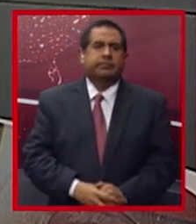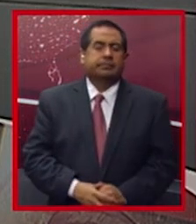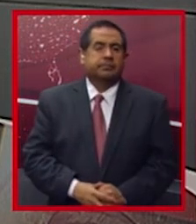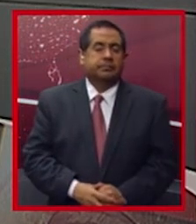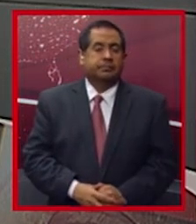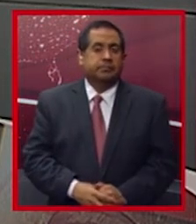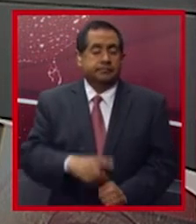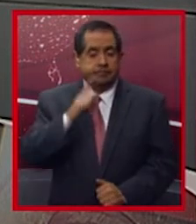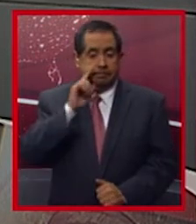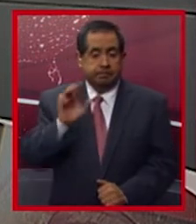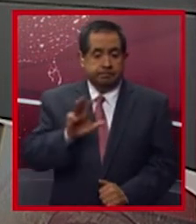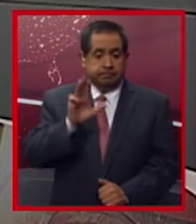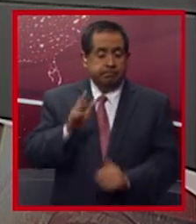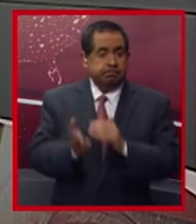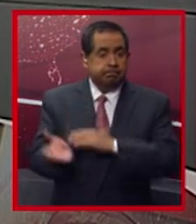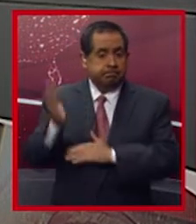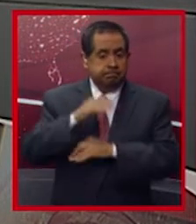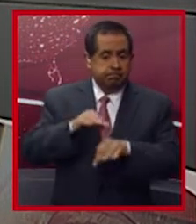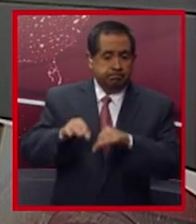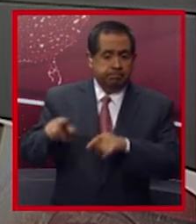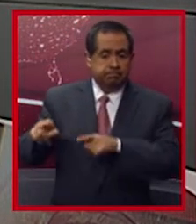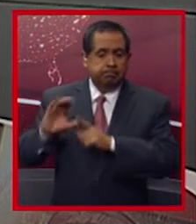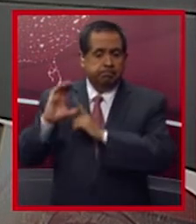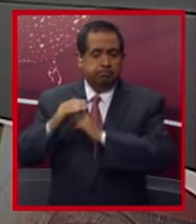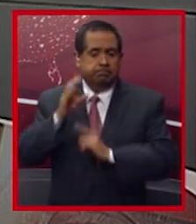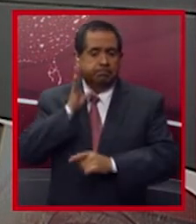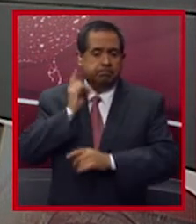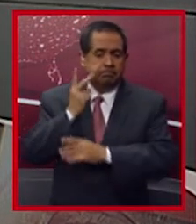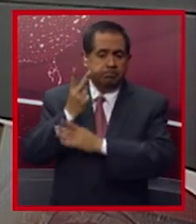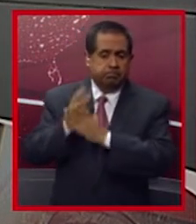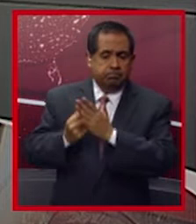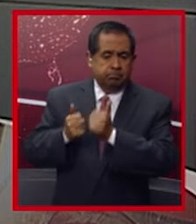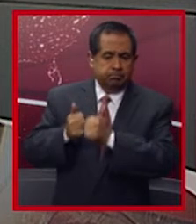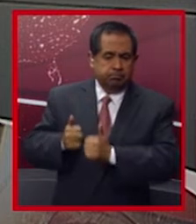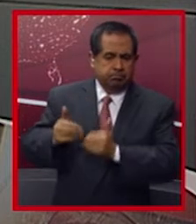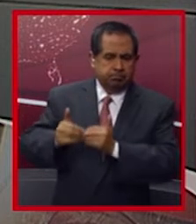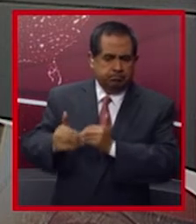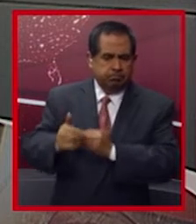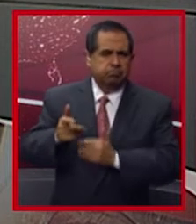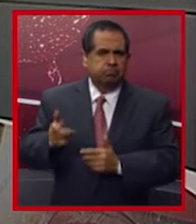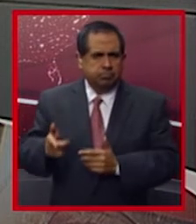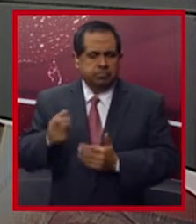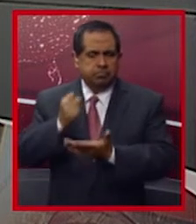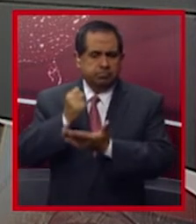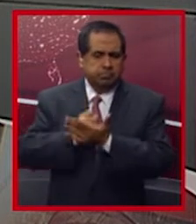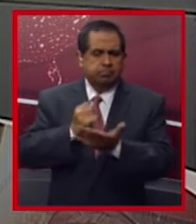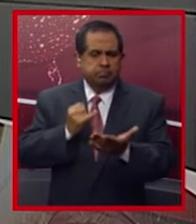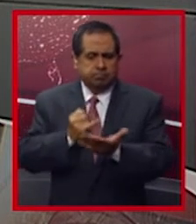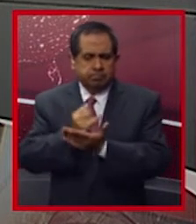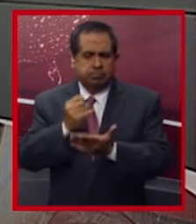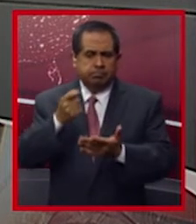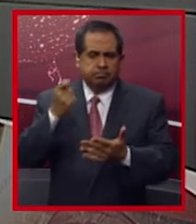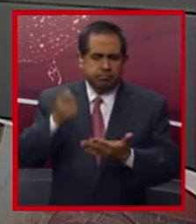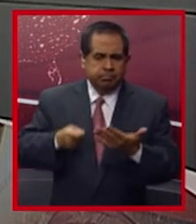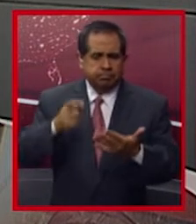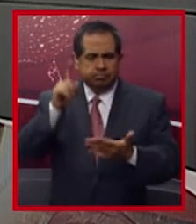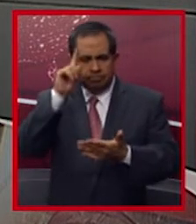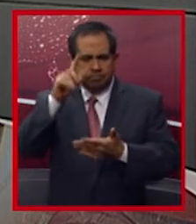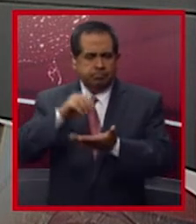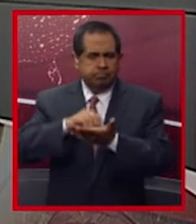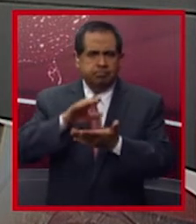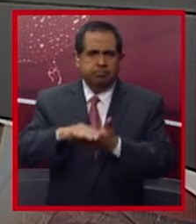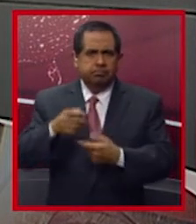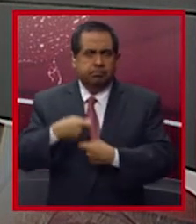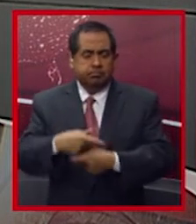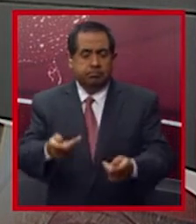Bueno, miércoles de trabajos en el Pleno de la Comisión Permanente se presentaron iniciativas, se avalaron exhortos y, por supuesto, se abrió